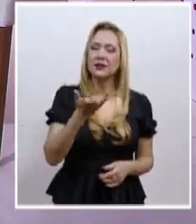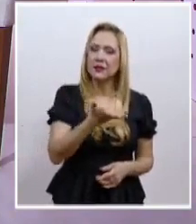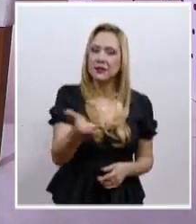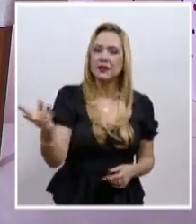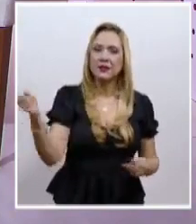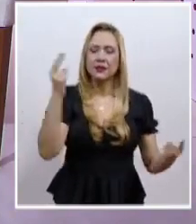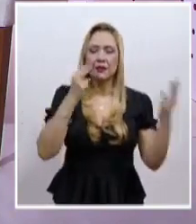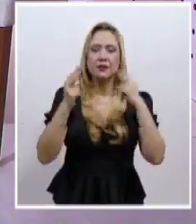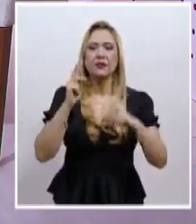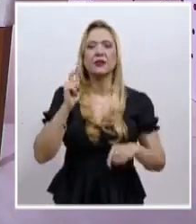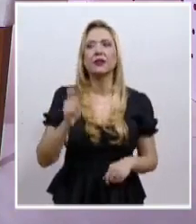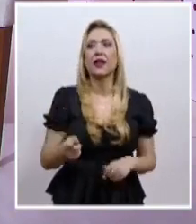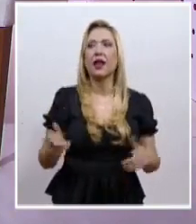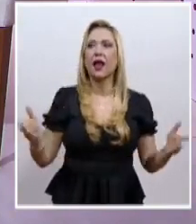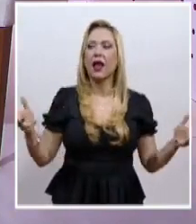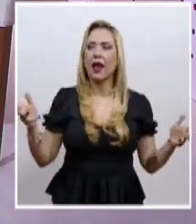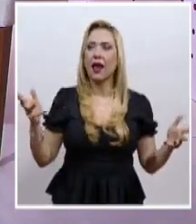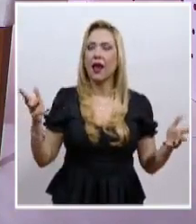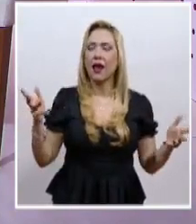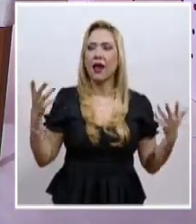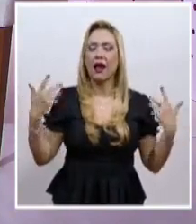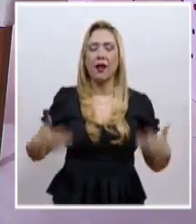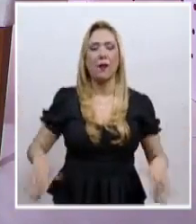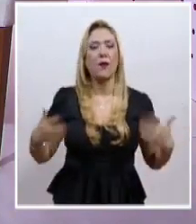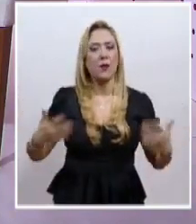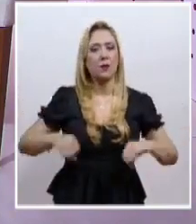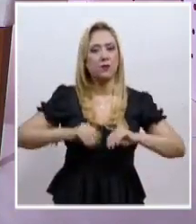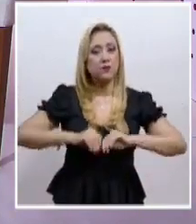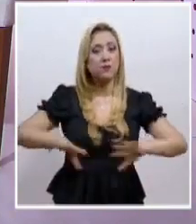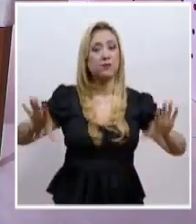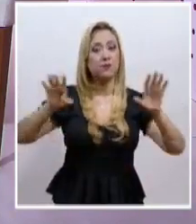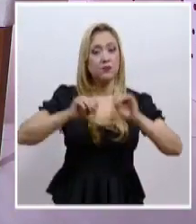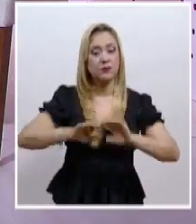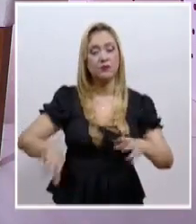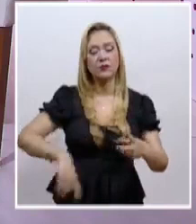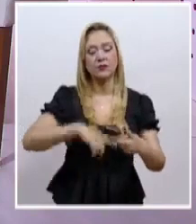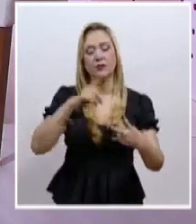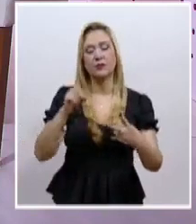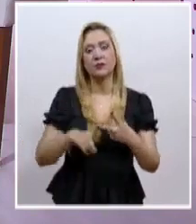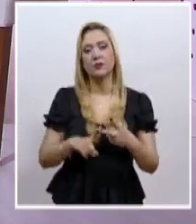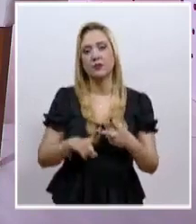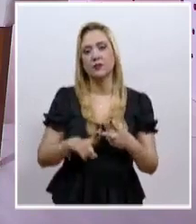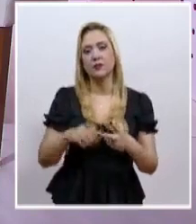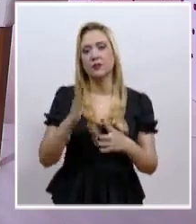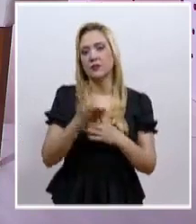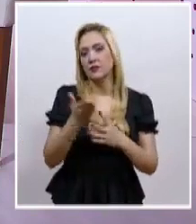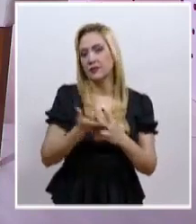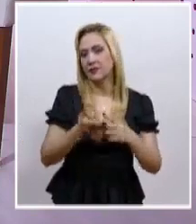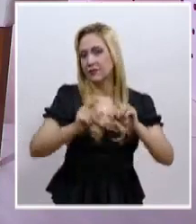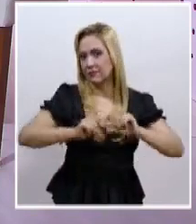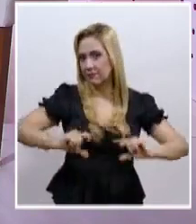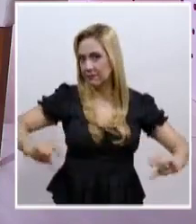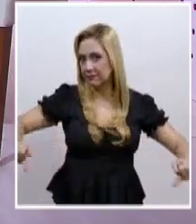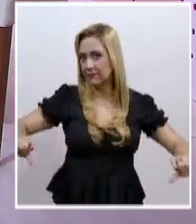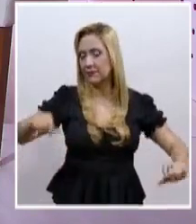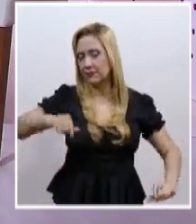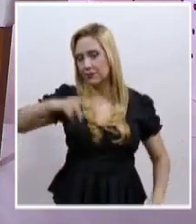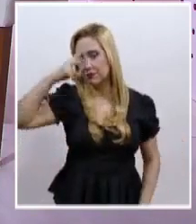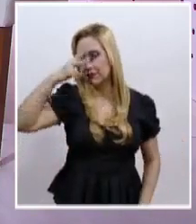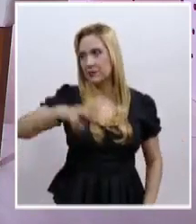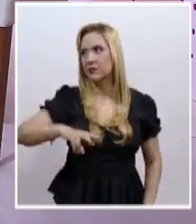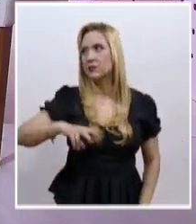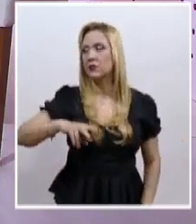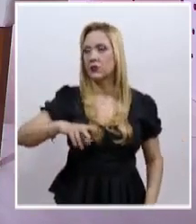Uno es digamos, la creación del pie, el tamaño de lo que se va a distribuir. Y lo otro es la distribución que llevamos a cabo de ese pie, ¿no? En México podemos tener un